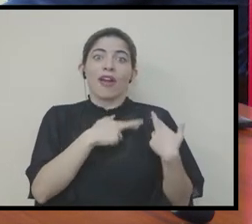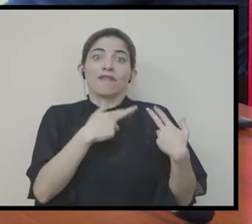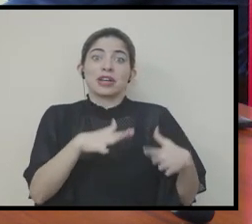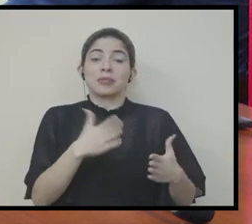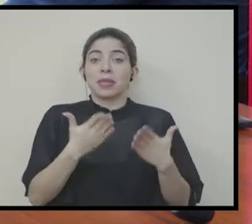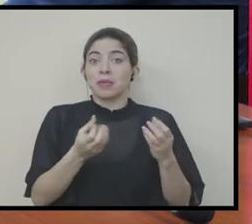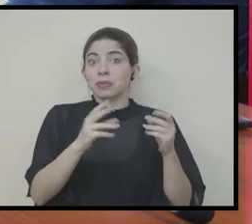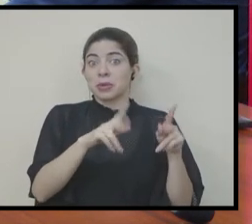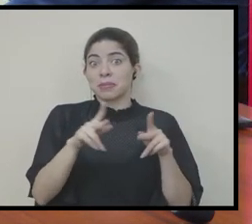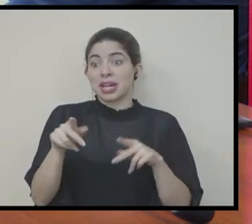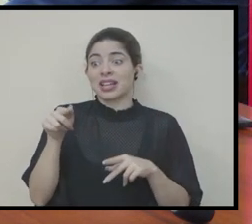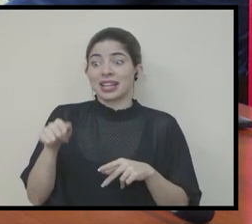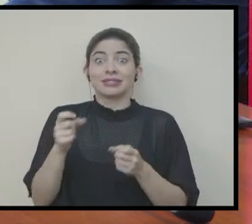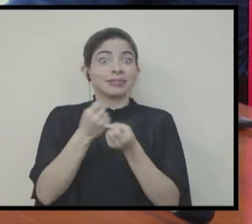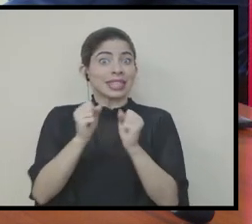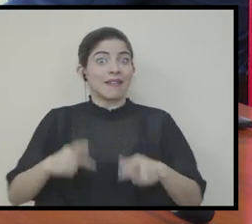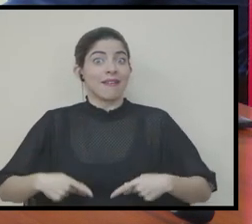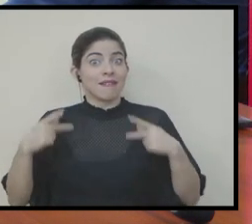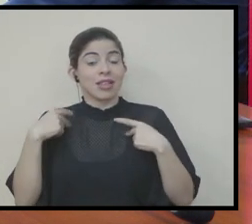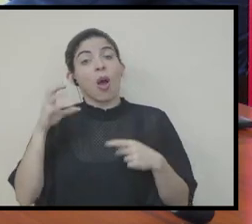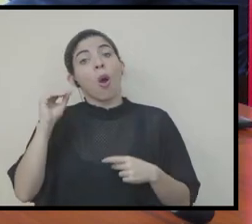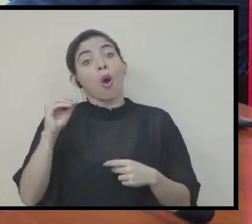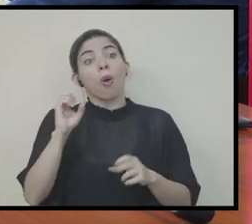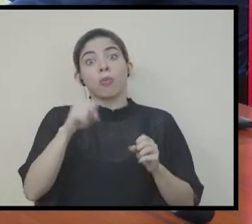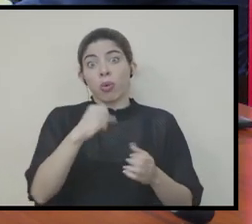mucha gente, esto salva vidas o mata,